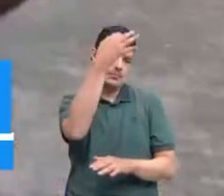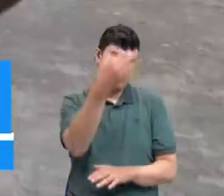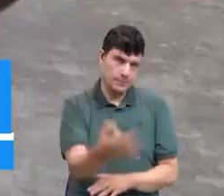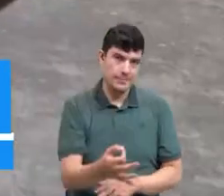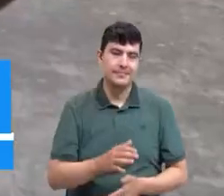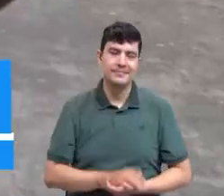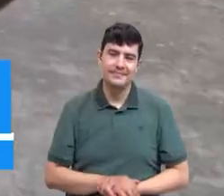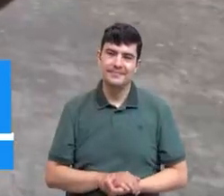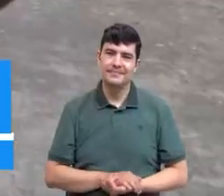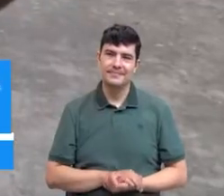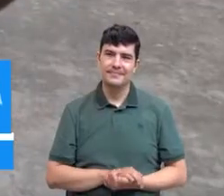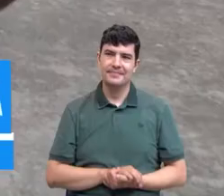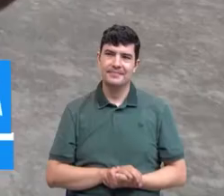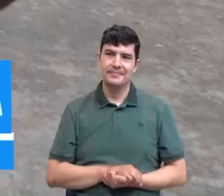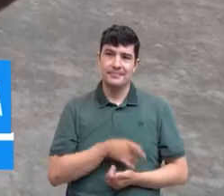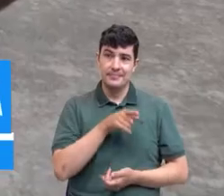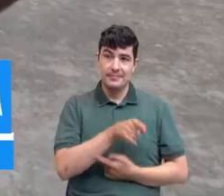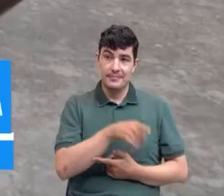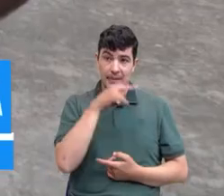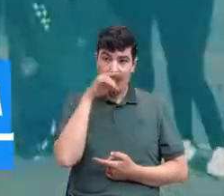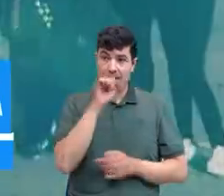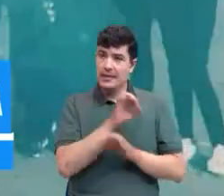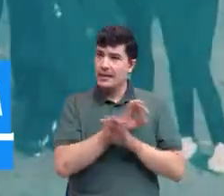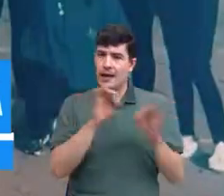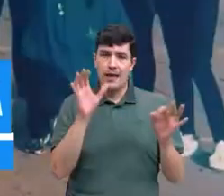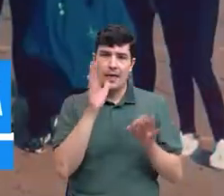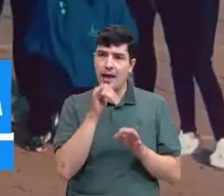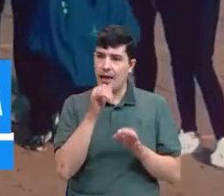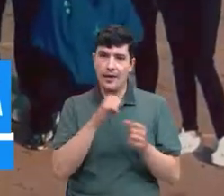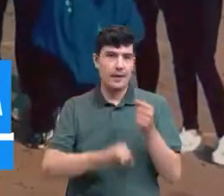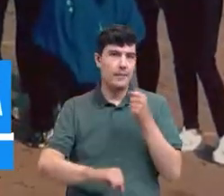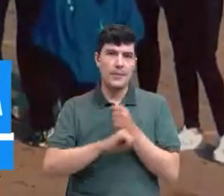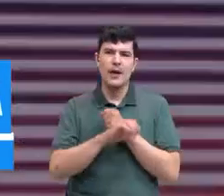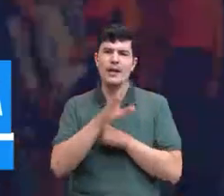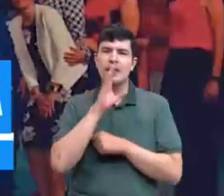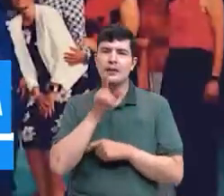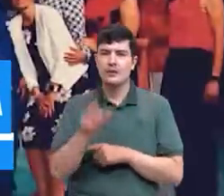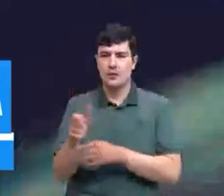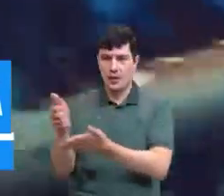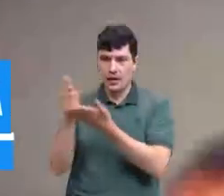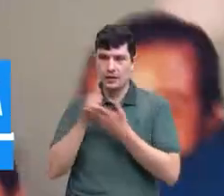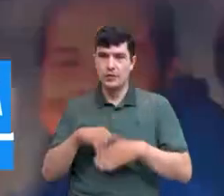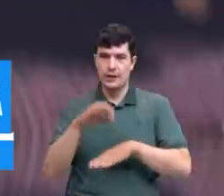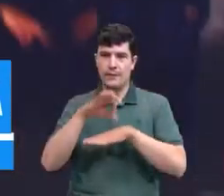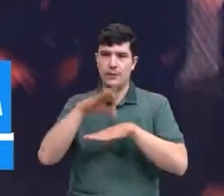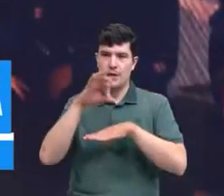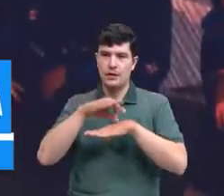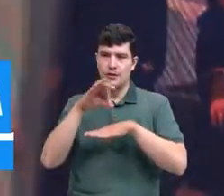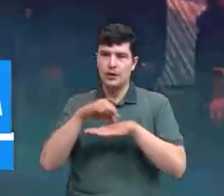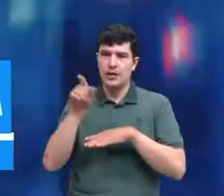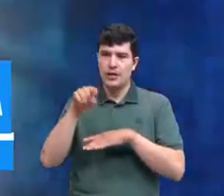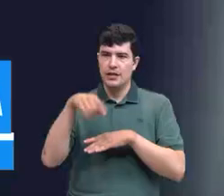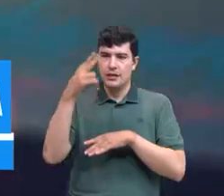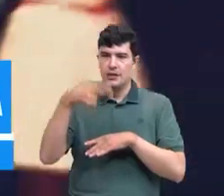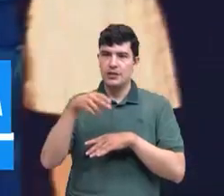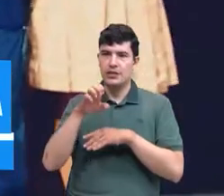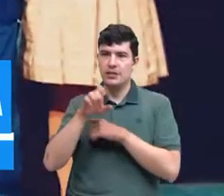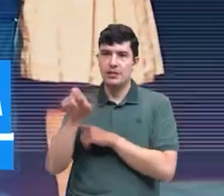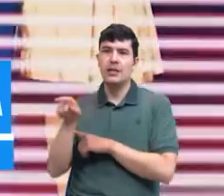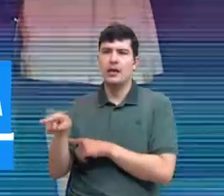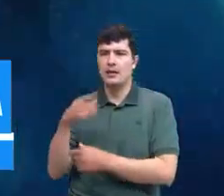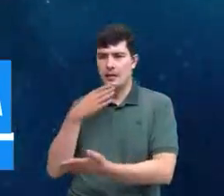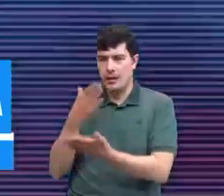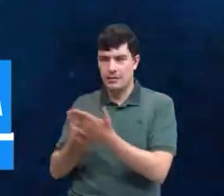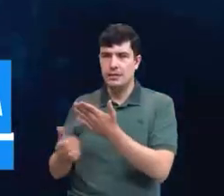una de esas mil. Para ella, nada de eso sería posible sin el apoyo y la ayuda de la Fundación CHIIS, a quien les agradece eternamente